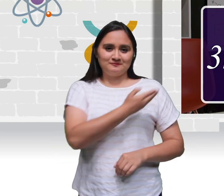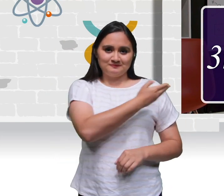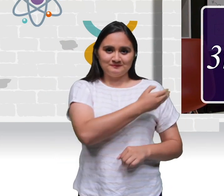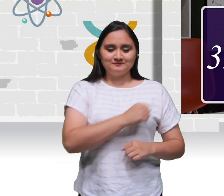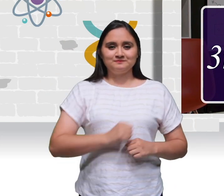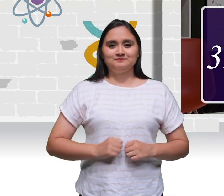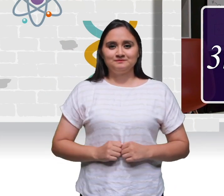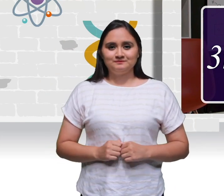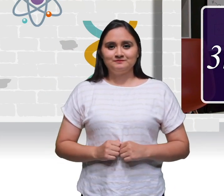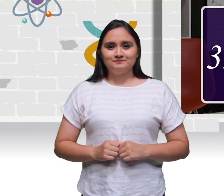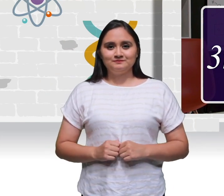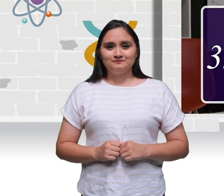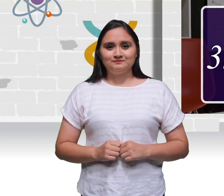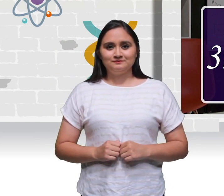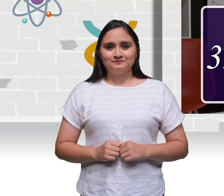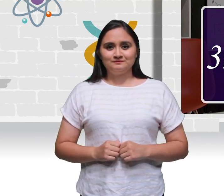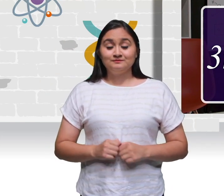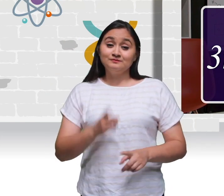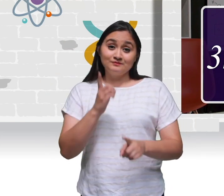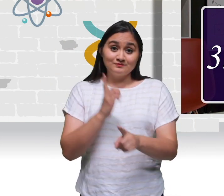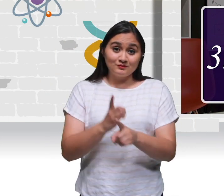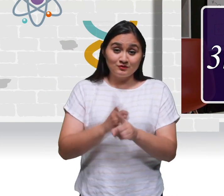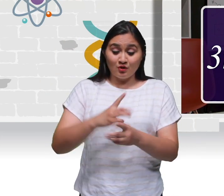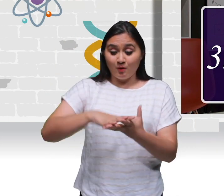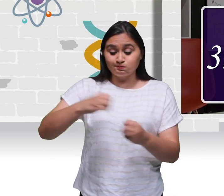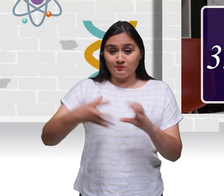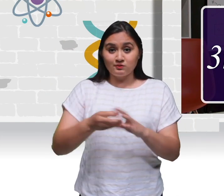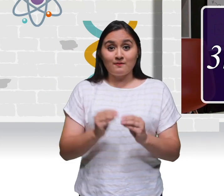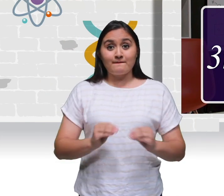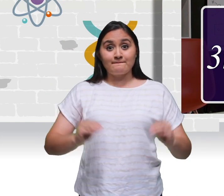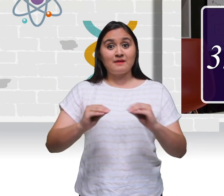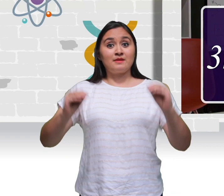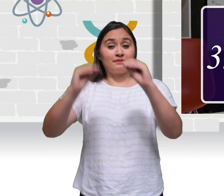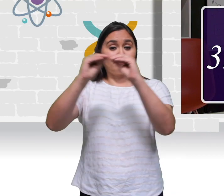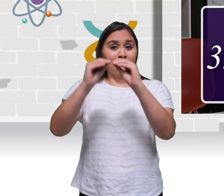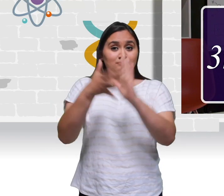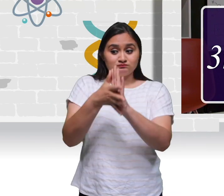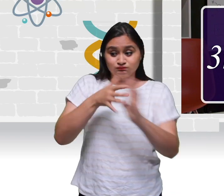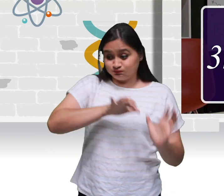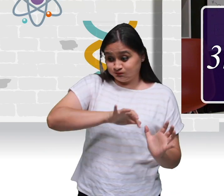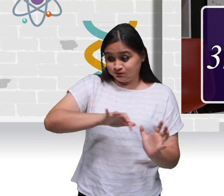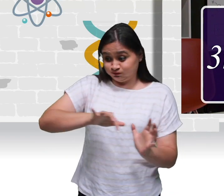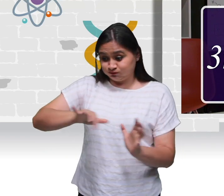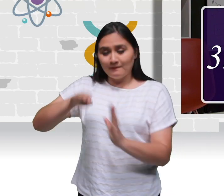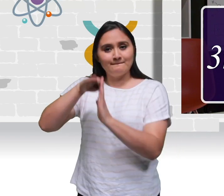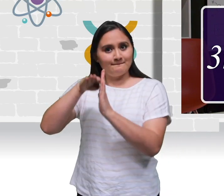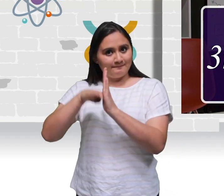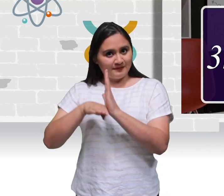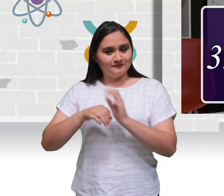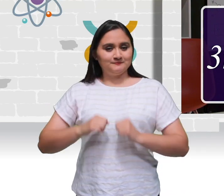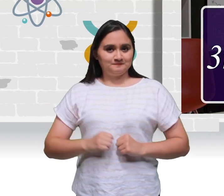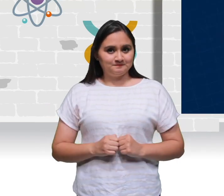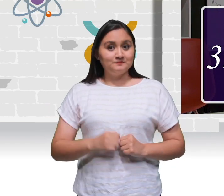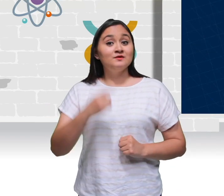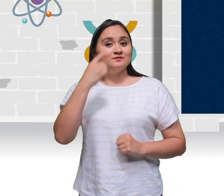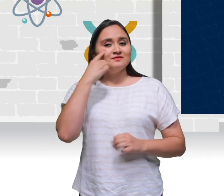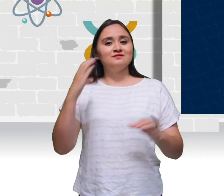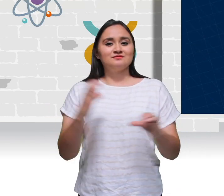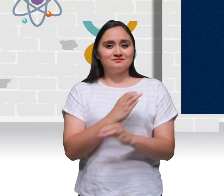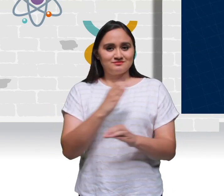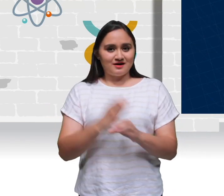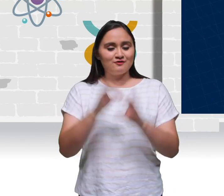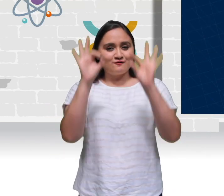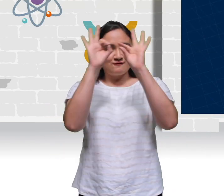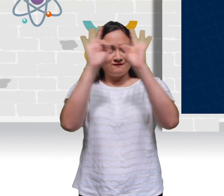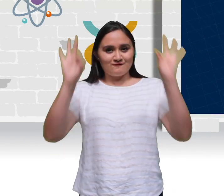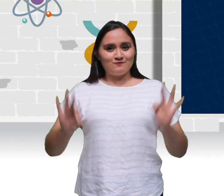proporcional a la masa del cuerpo. Es decir, a medida que aumenta la masa del cuerpo, la aceleración disminuye.